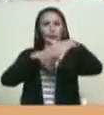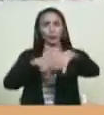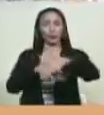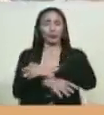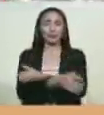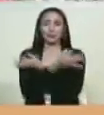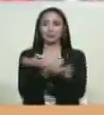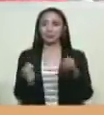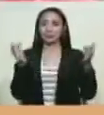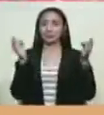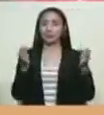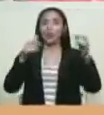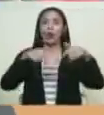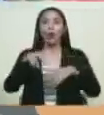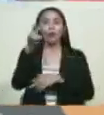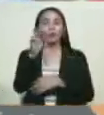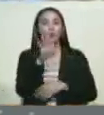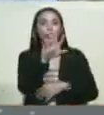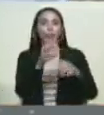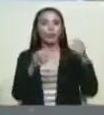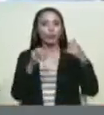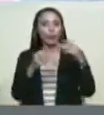viernes 4 de mayo.